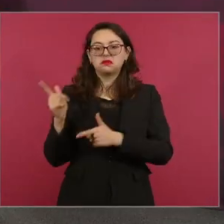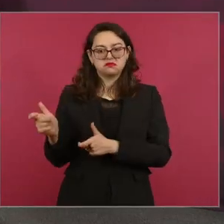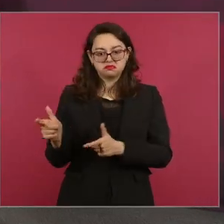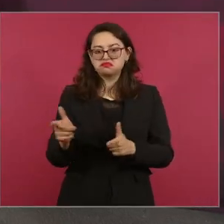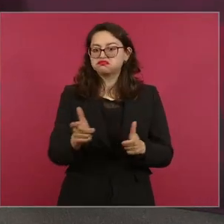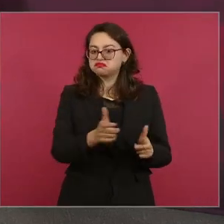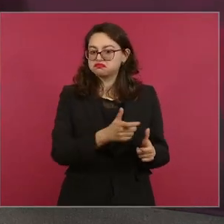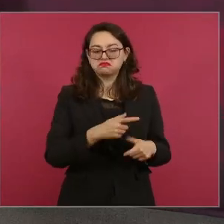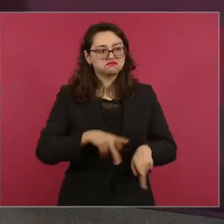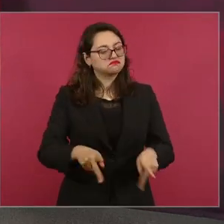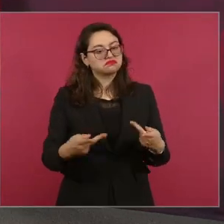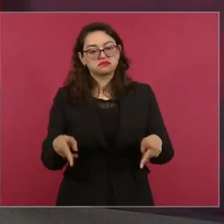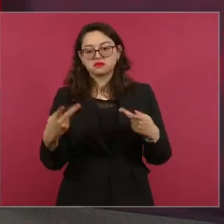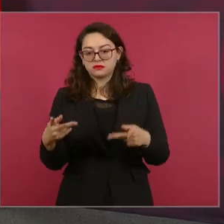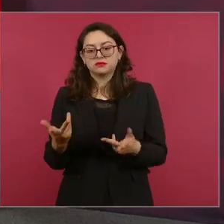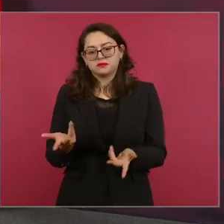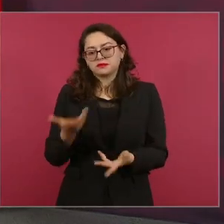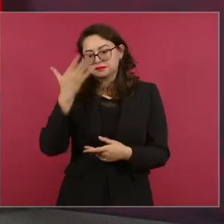Nos consta,